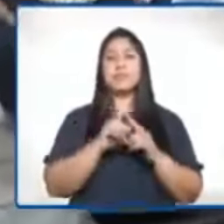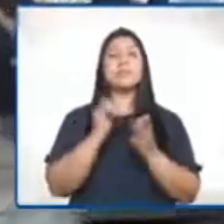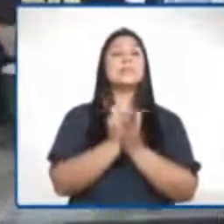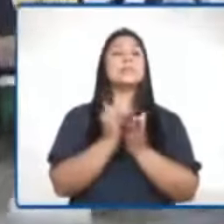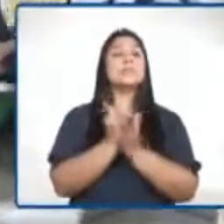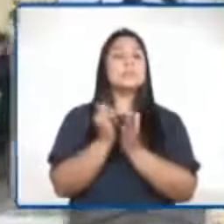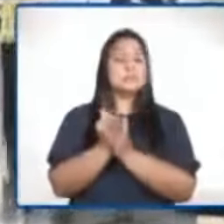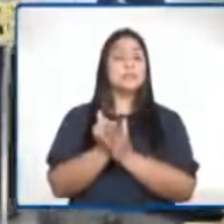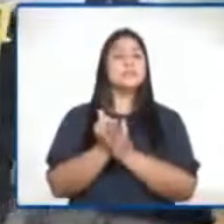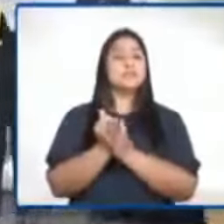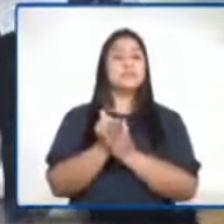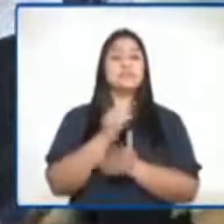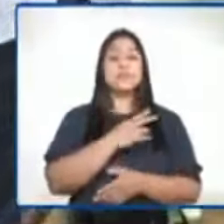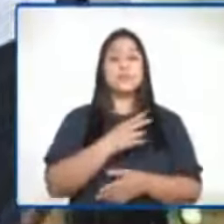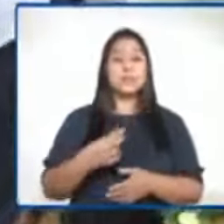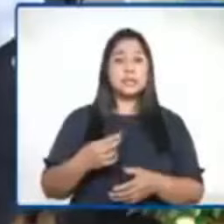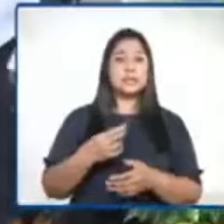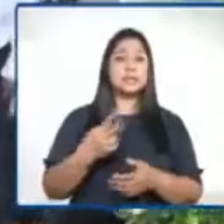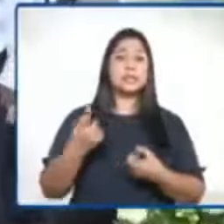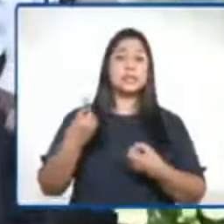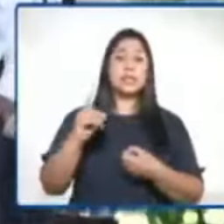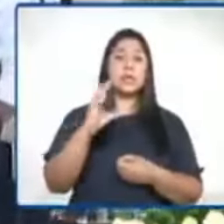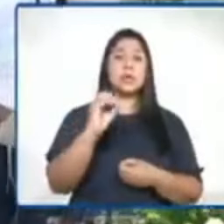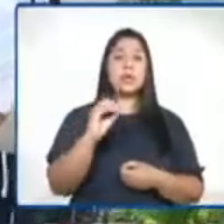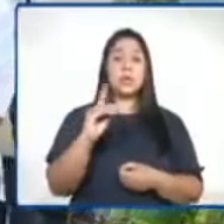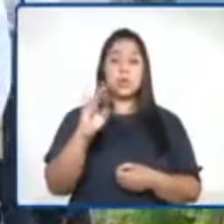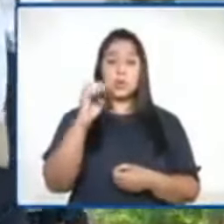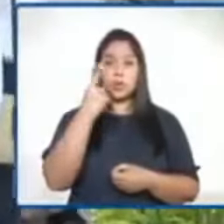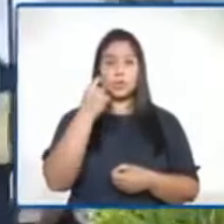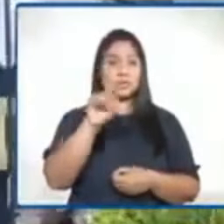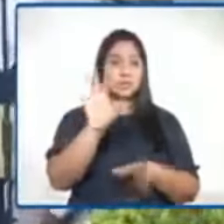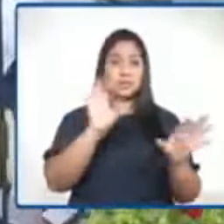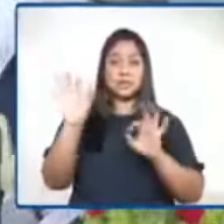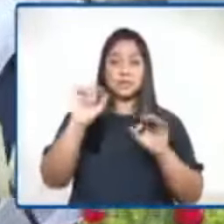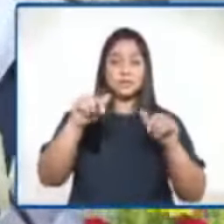instituciones, presidentes de COCODES invitados para esta actividad,